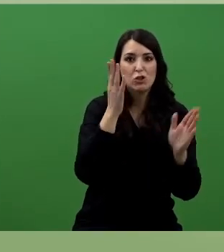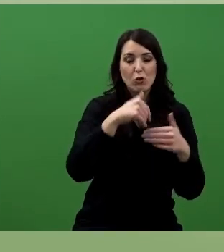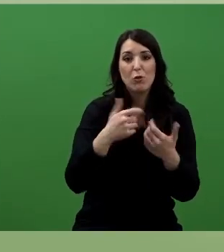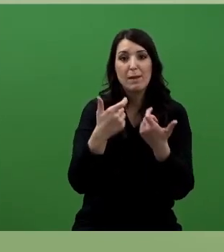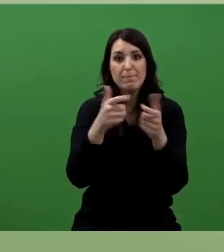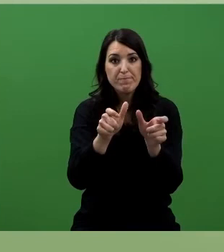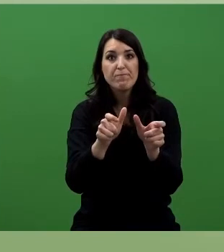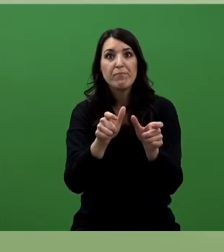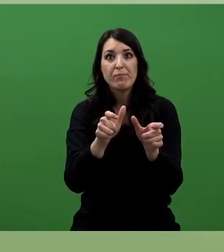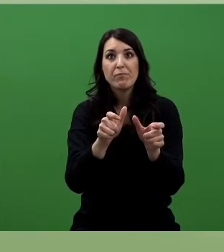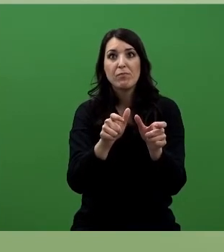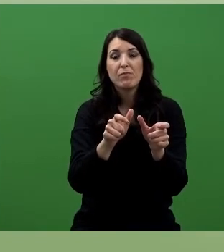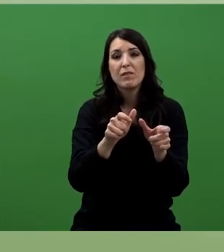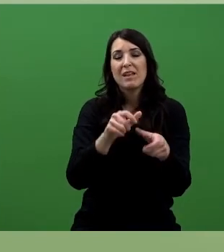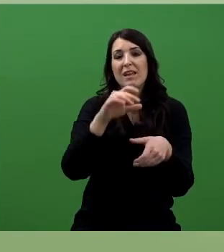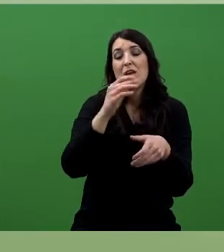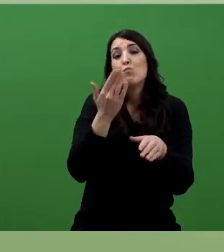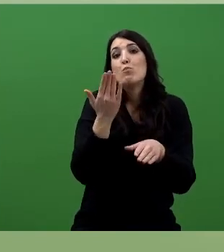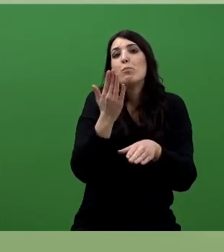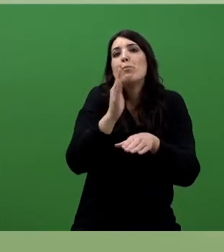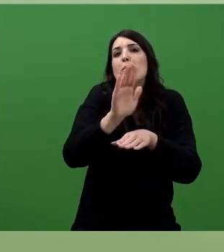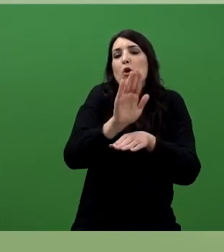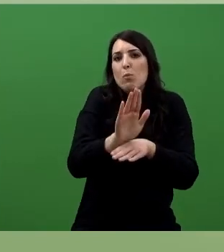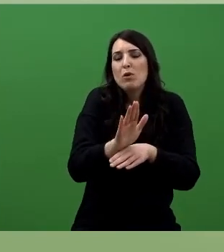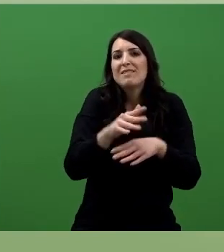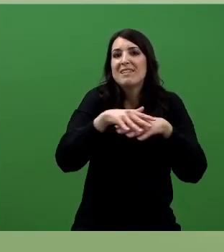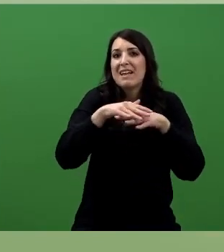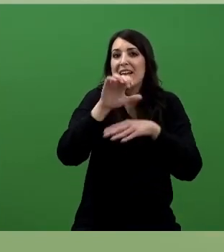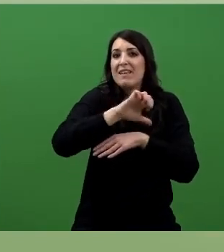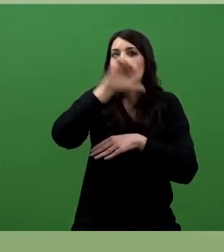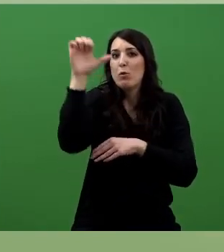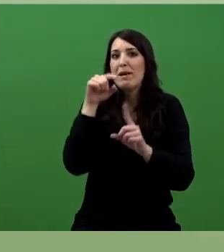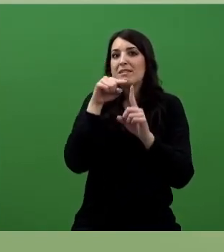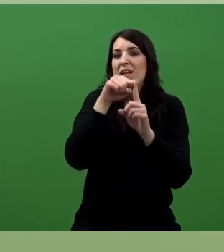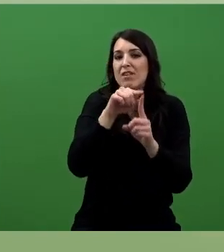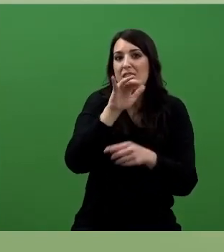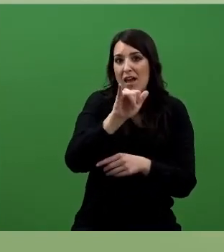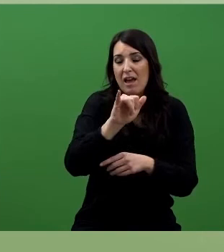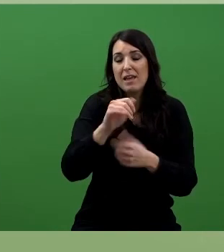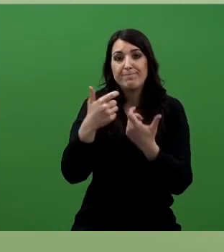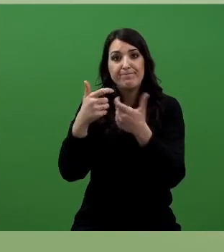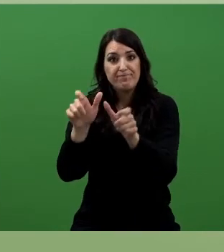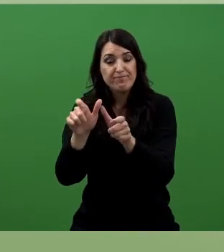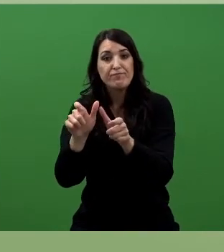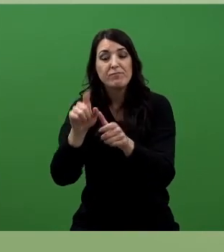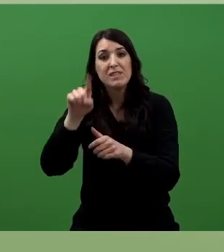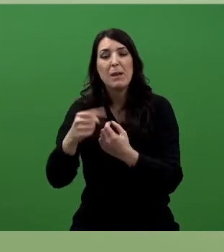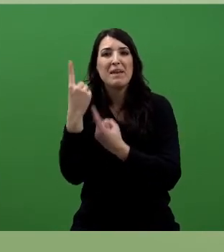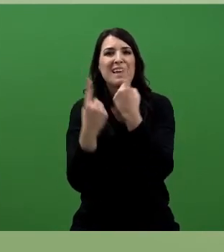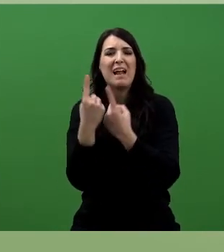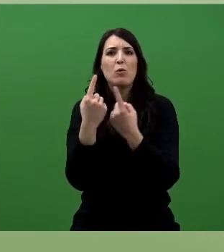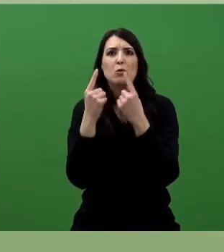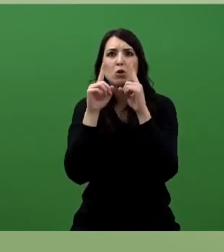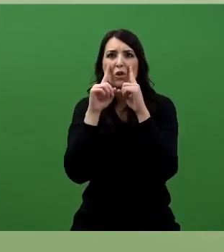Casos o cohortes específicas propuestas por las redes europeas de referencia. Luego tenemos algunos casos